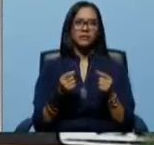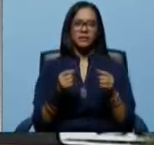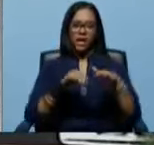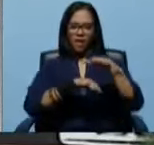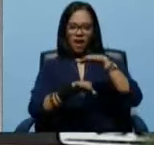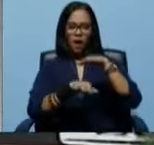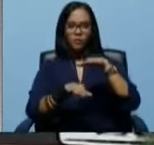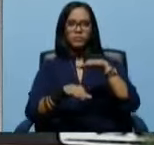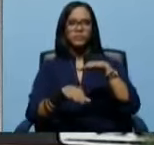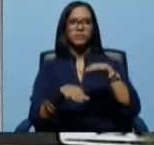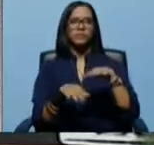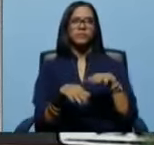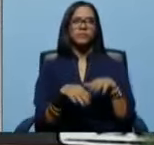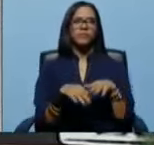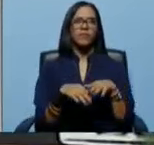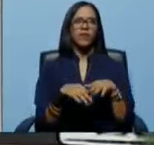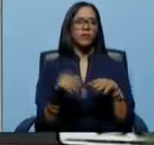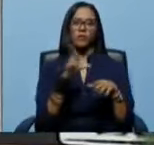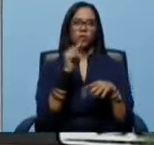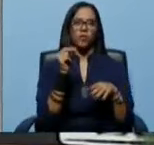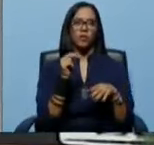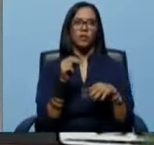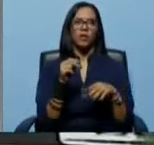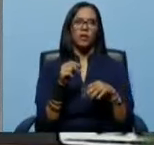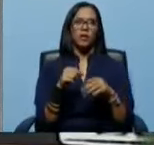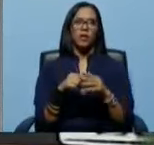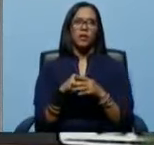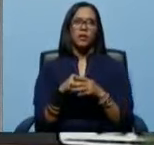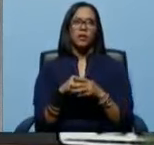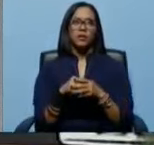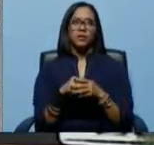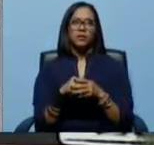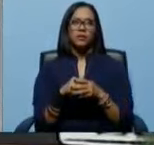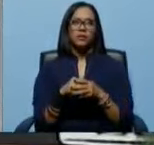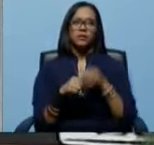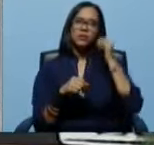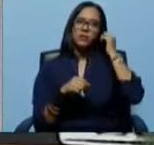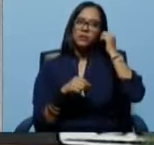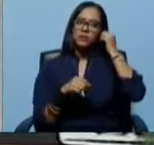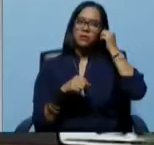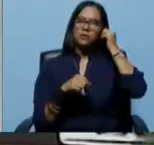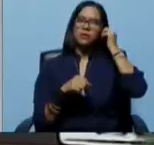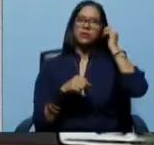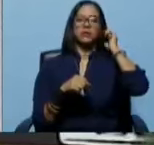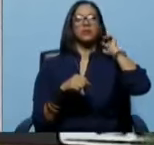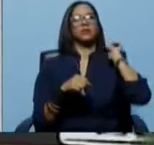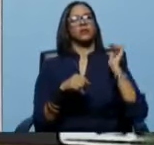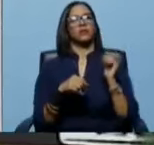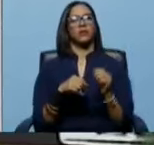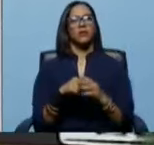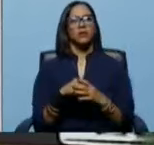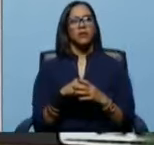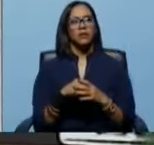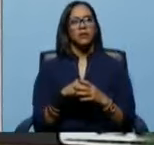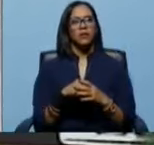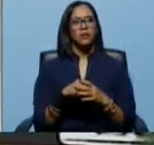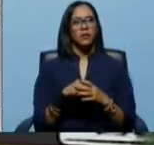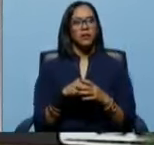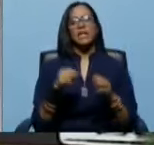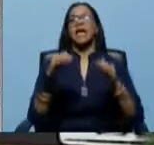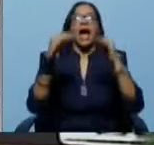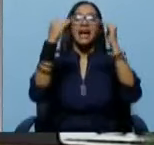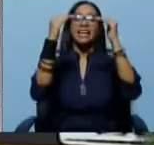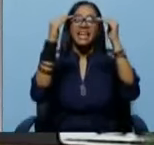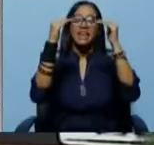bajo. Y arriba, no, el Huerto Pelayo no. No, ese no es el Huerto Pelayo. Y